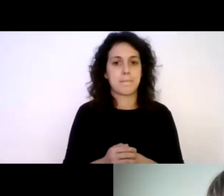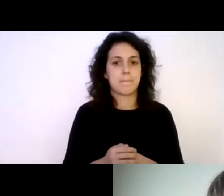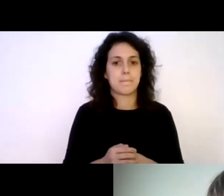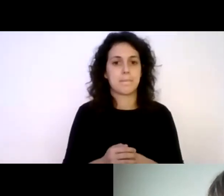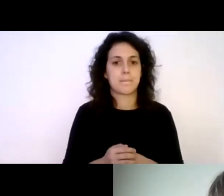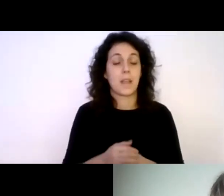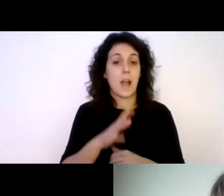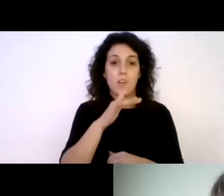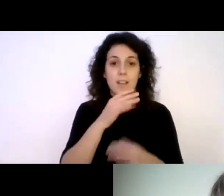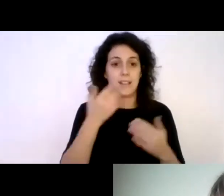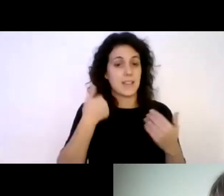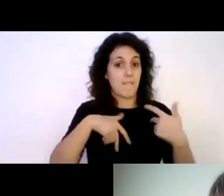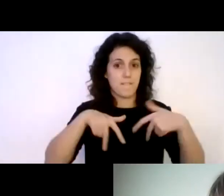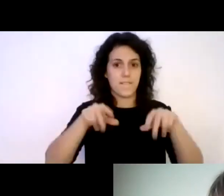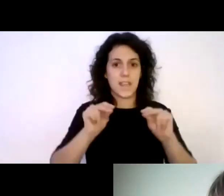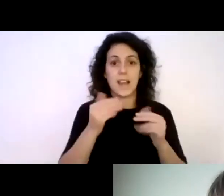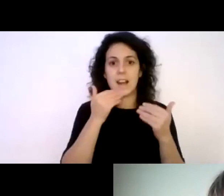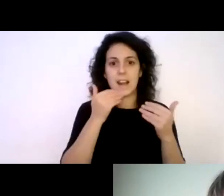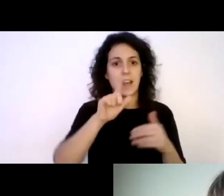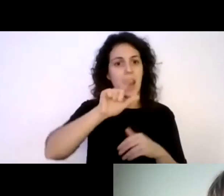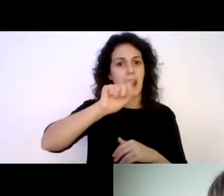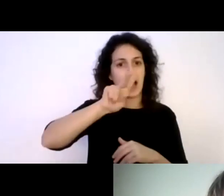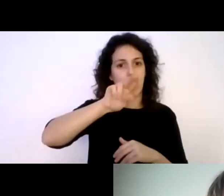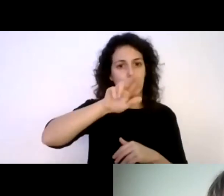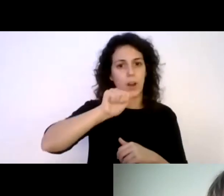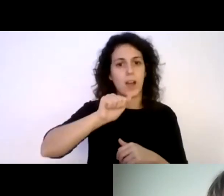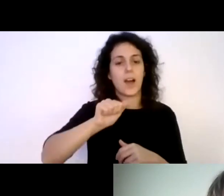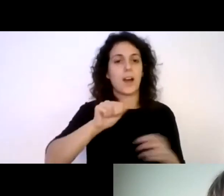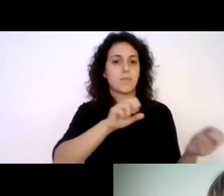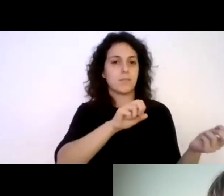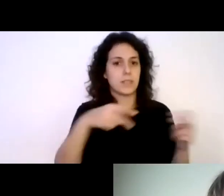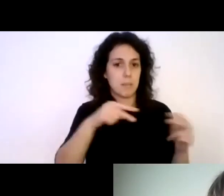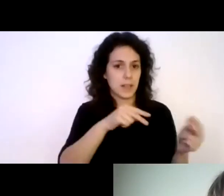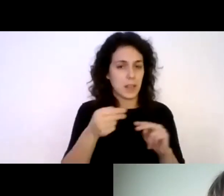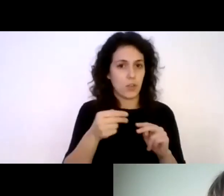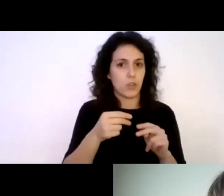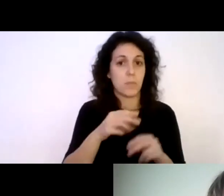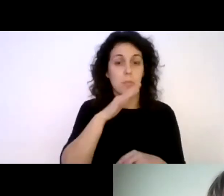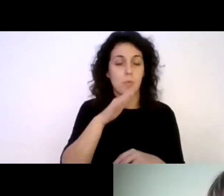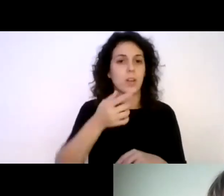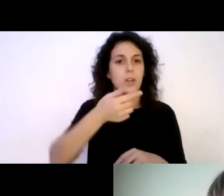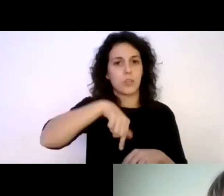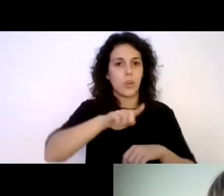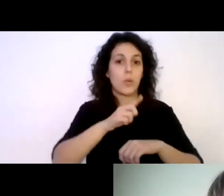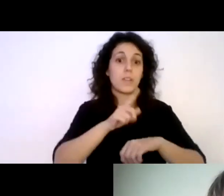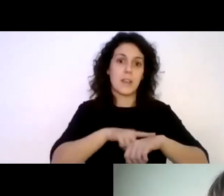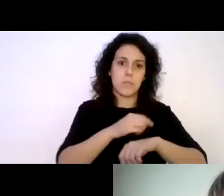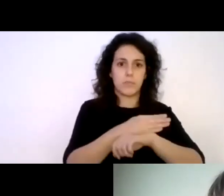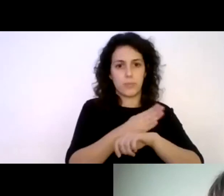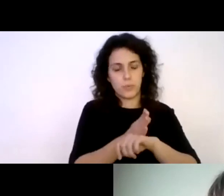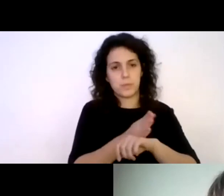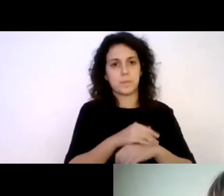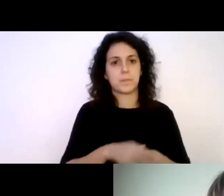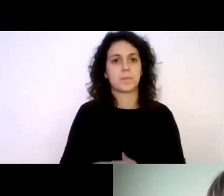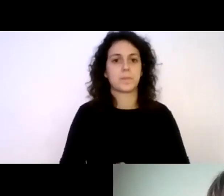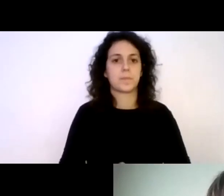que parar. Quiero agradecer a Laura por la interpretación, porque sé que nos hemos pasado un poco de la